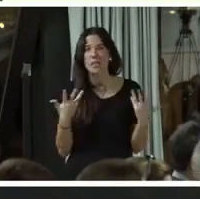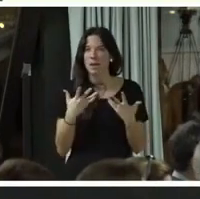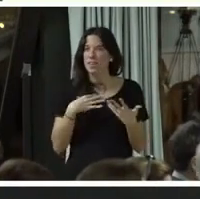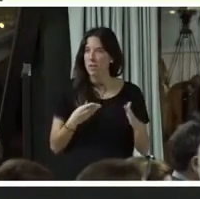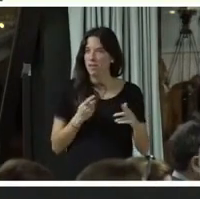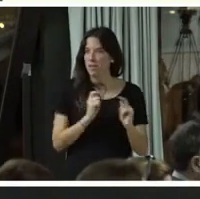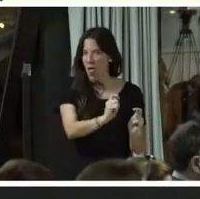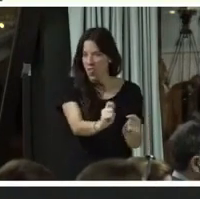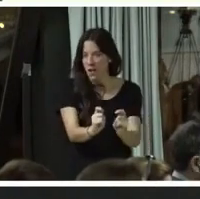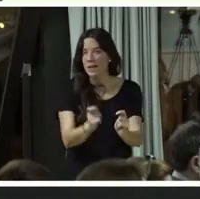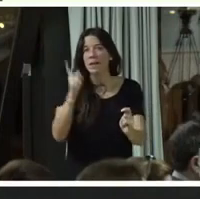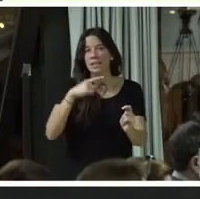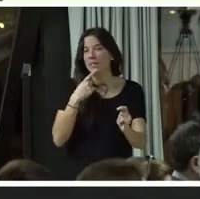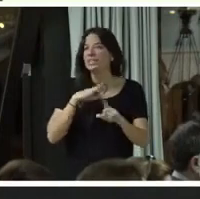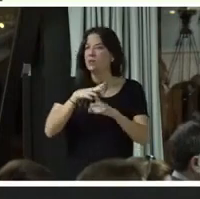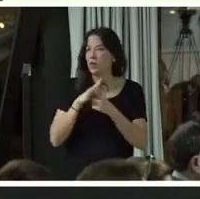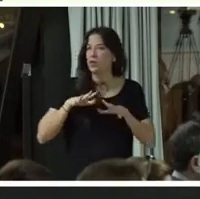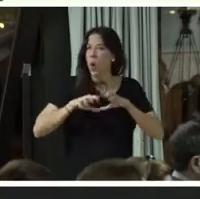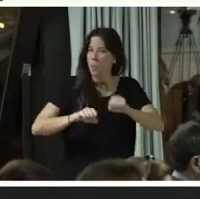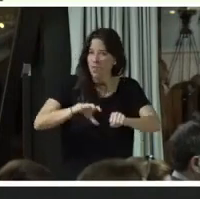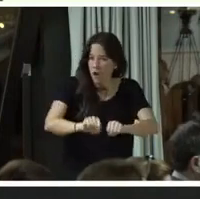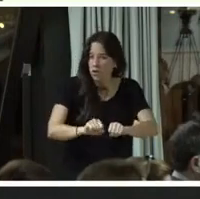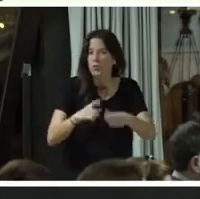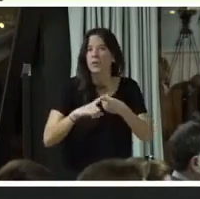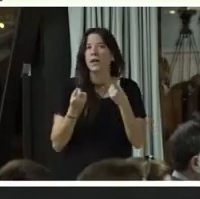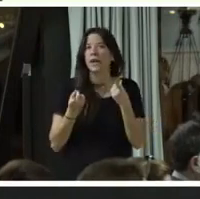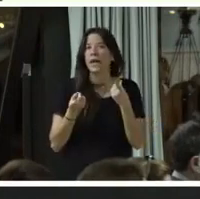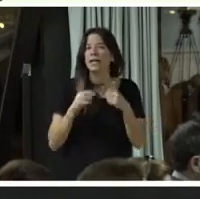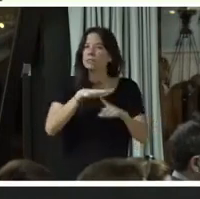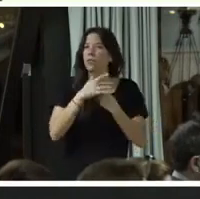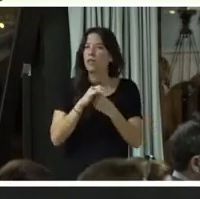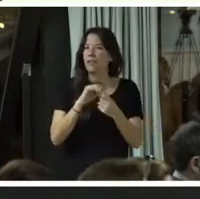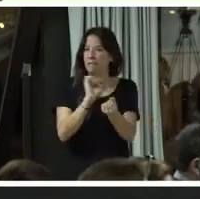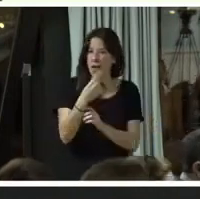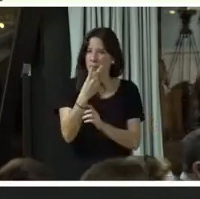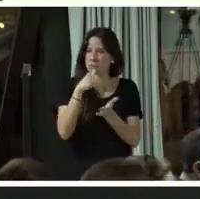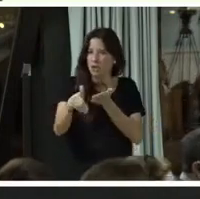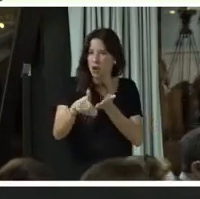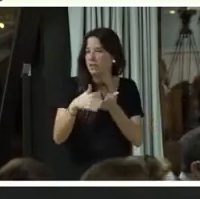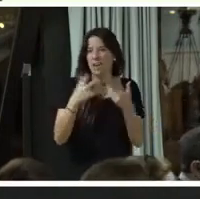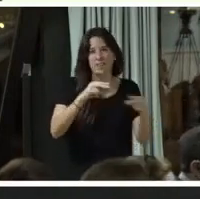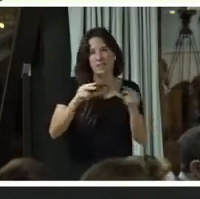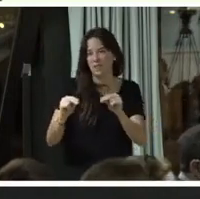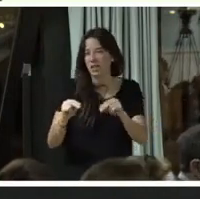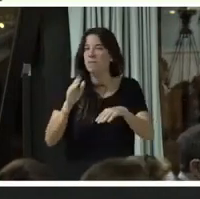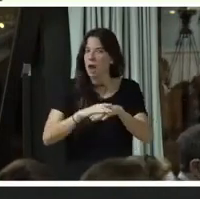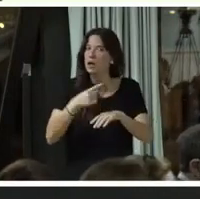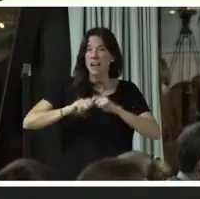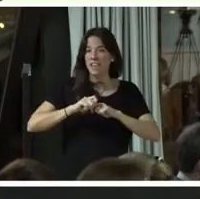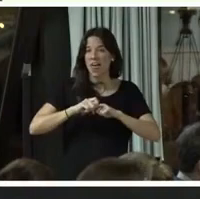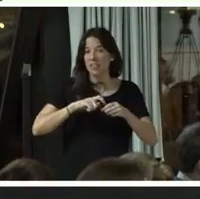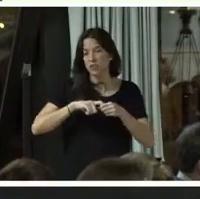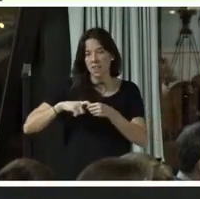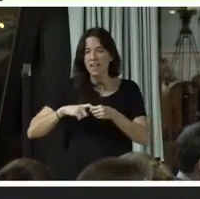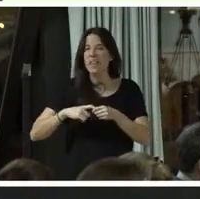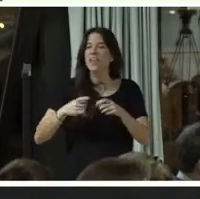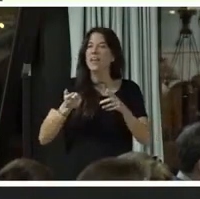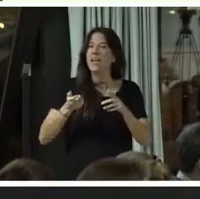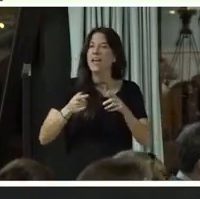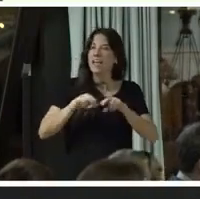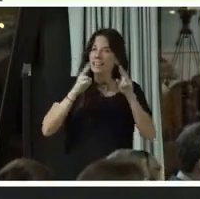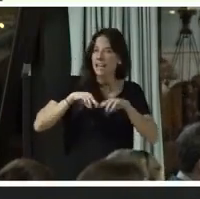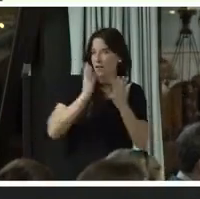supuesto que acabe las condiciones de ocupación y de y de encierro de una población de dos com desarrollarse y y decidir su en cuanto a la